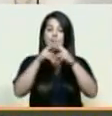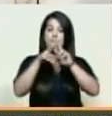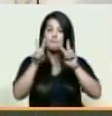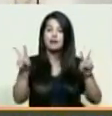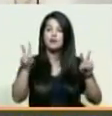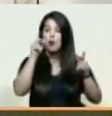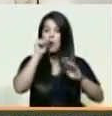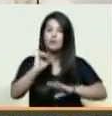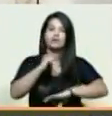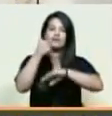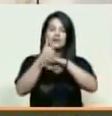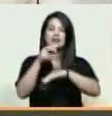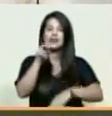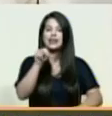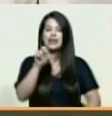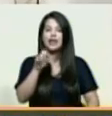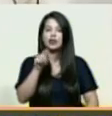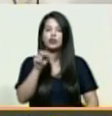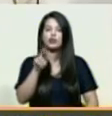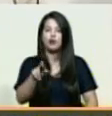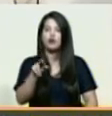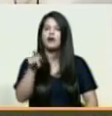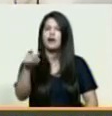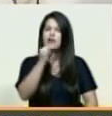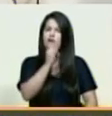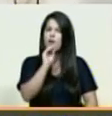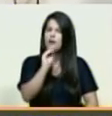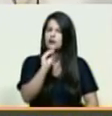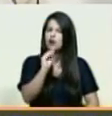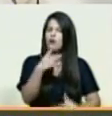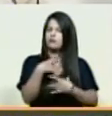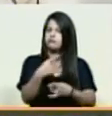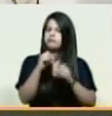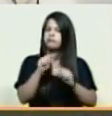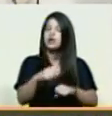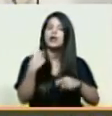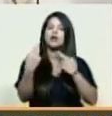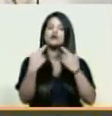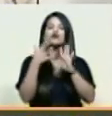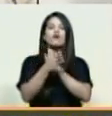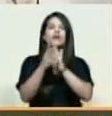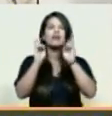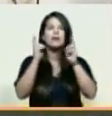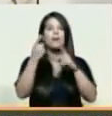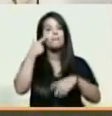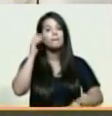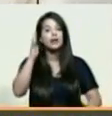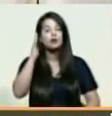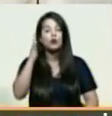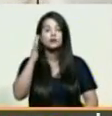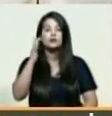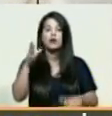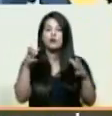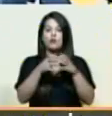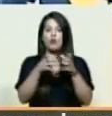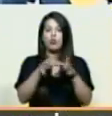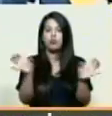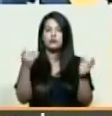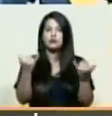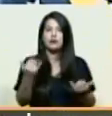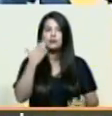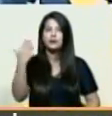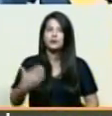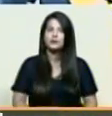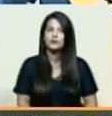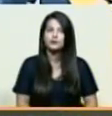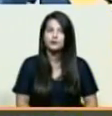mayor general Néstor Reverol, da información de interés al país en relación a una peligrosa banda desarticulada.